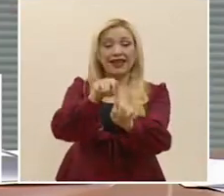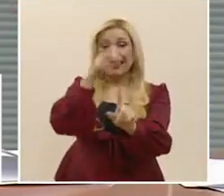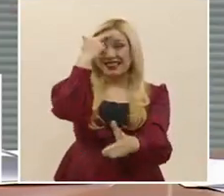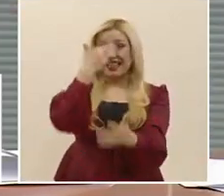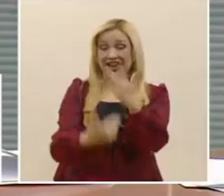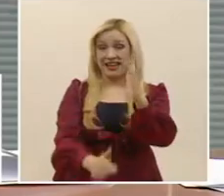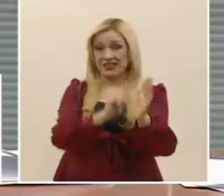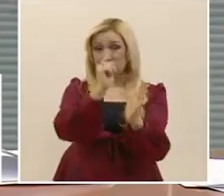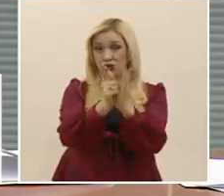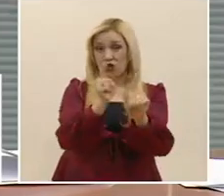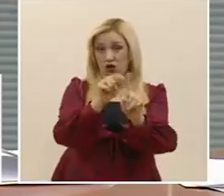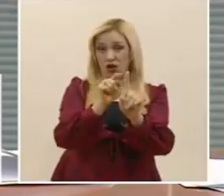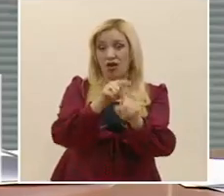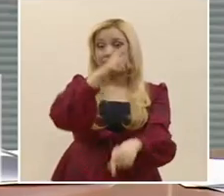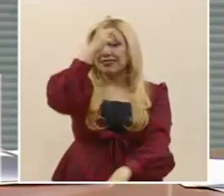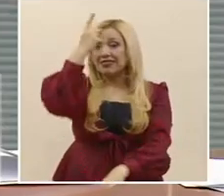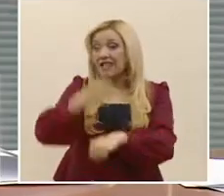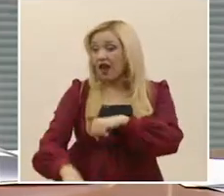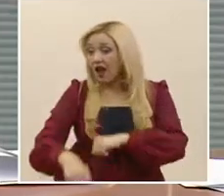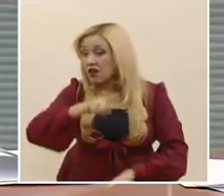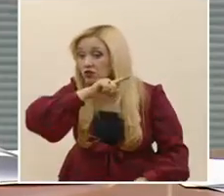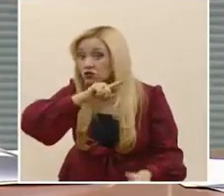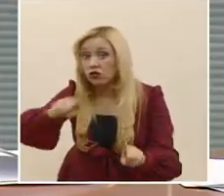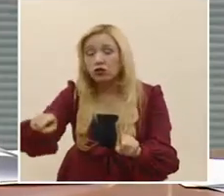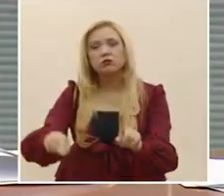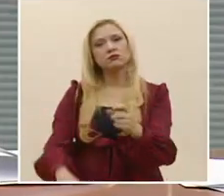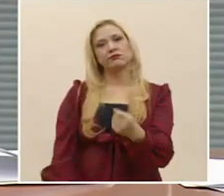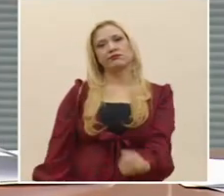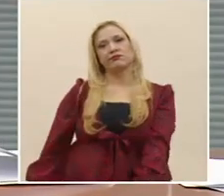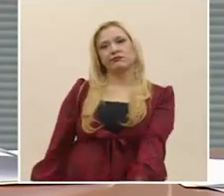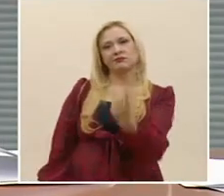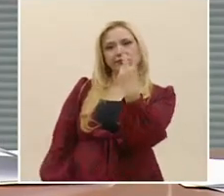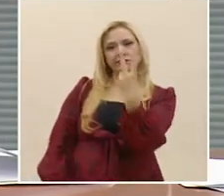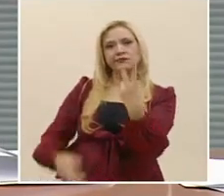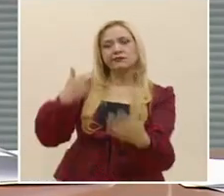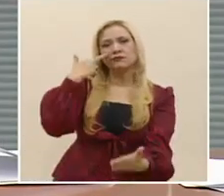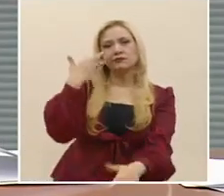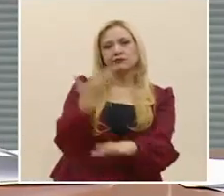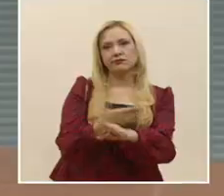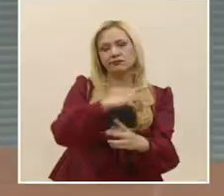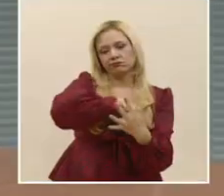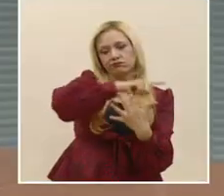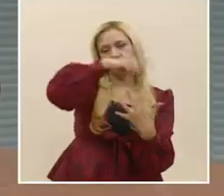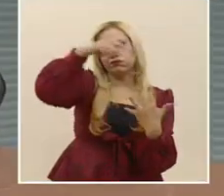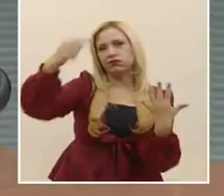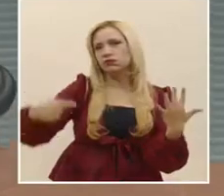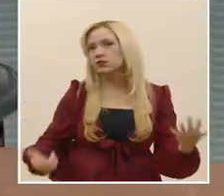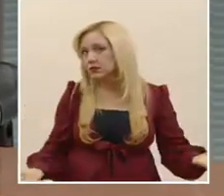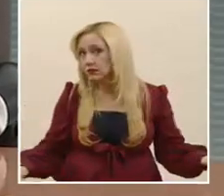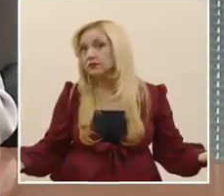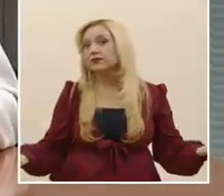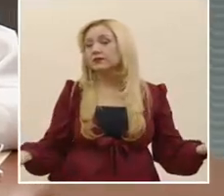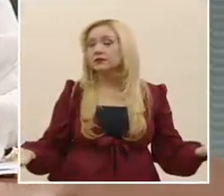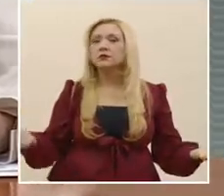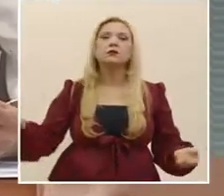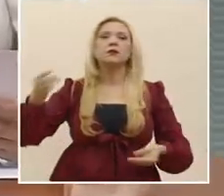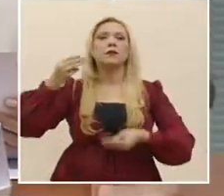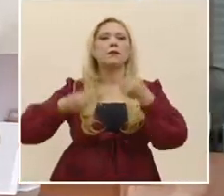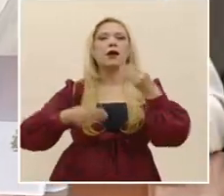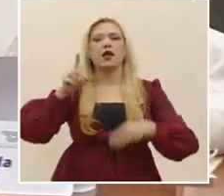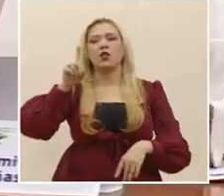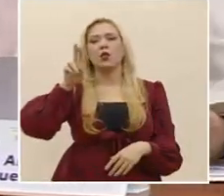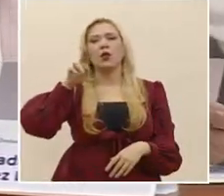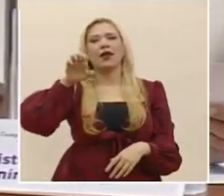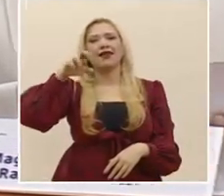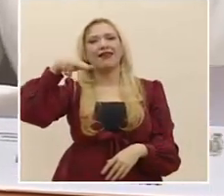que provoca un daño es susceptible de generar responsabilidades diversas. Las magistradas Armida Ramírez